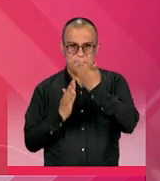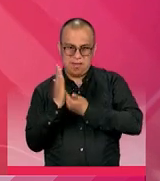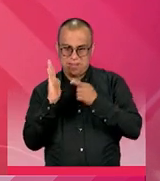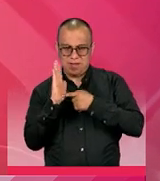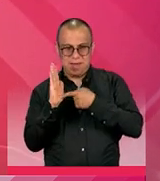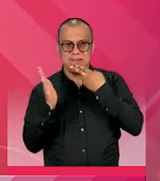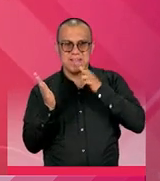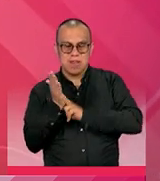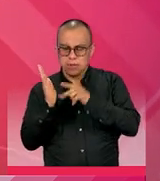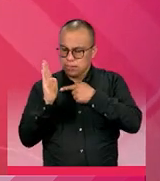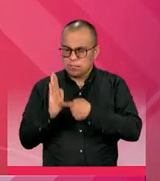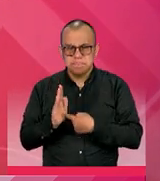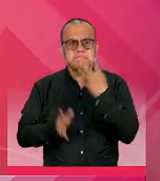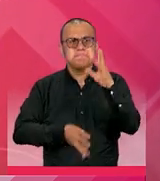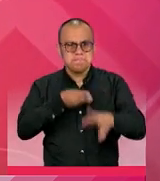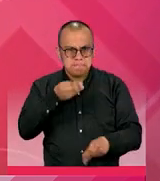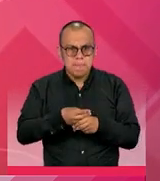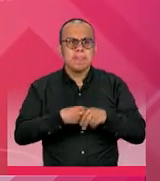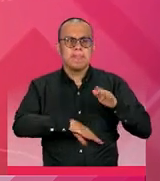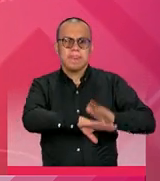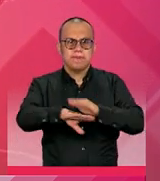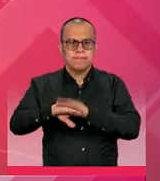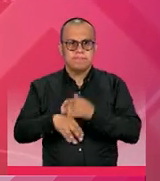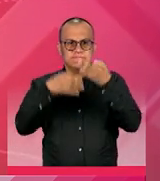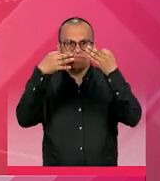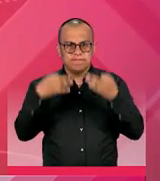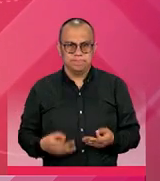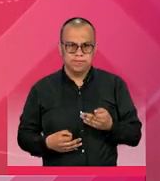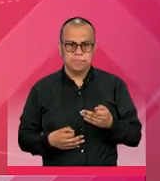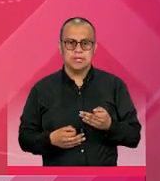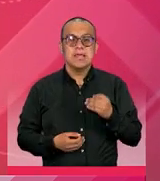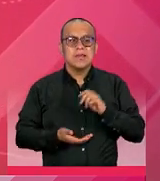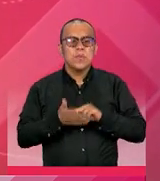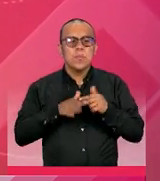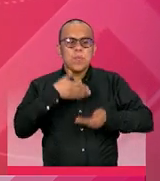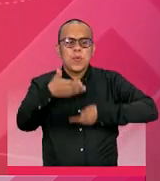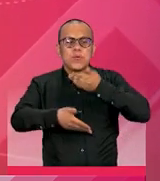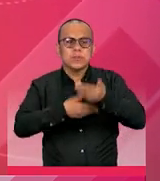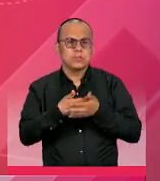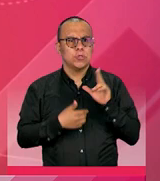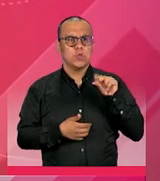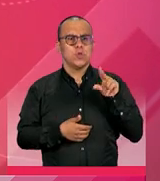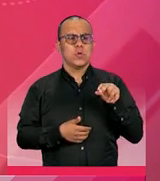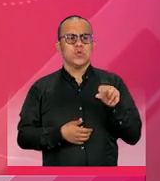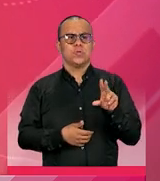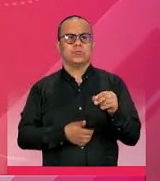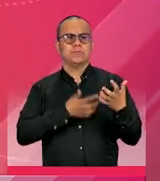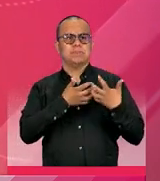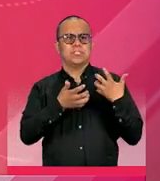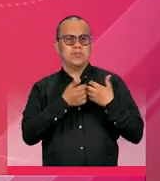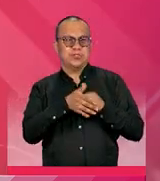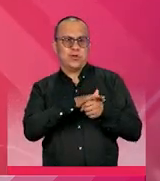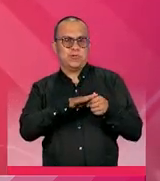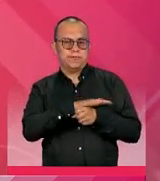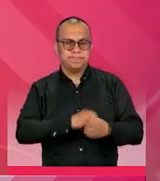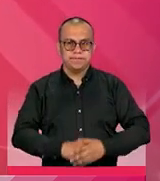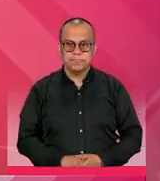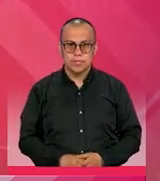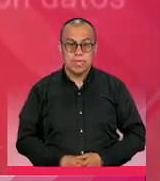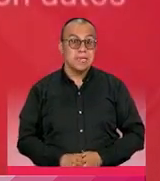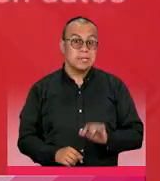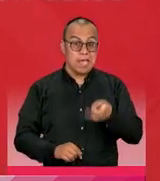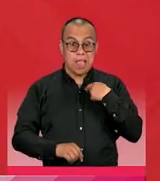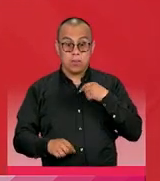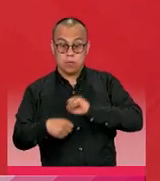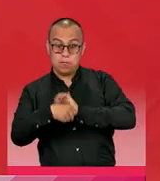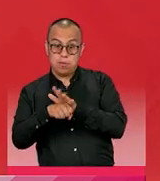sino también para abandonar el negacionismo sistemático que se ha tenido frente a esta situación si no los mata